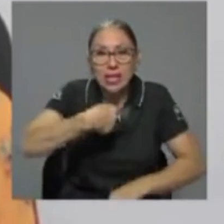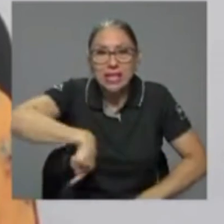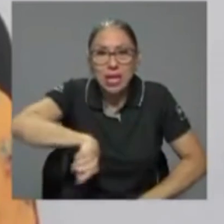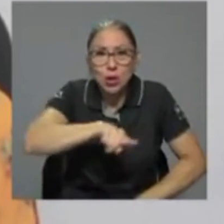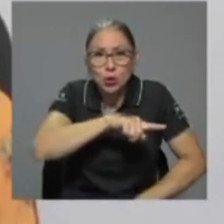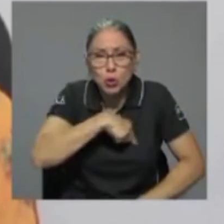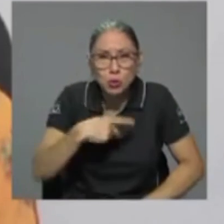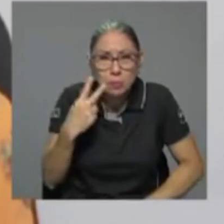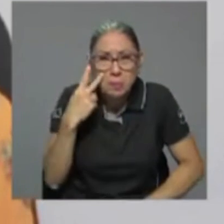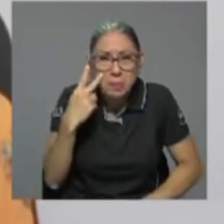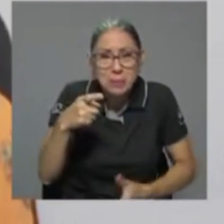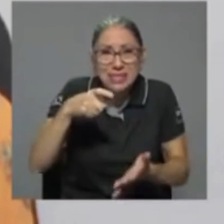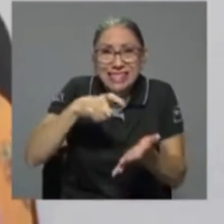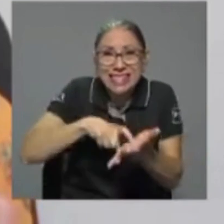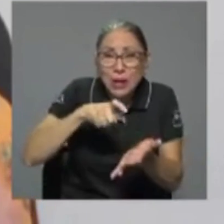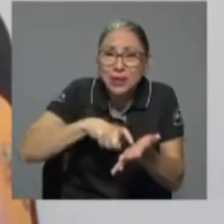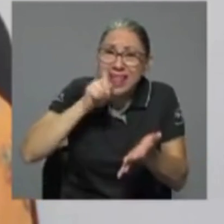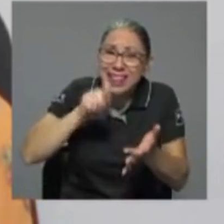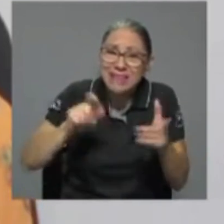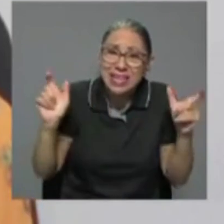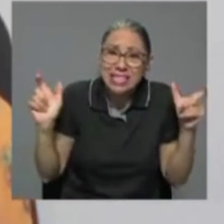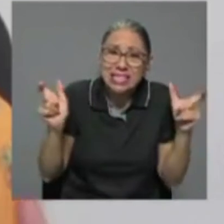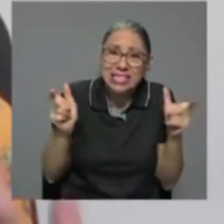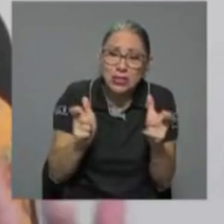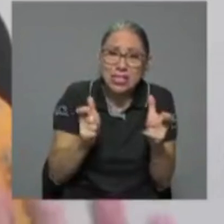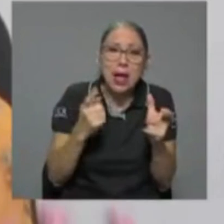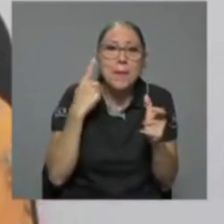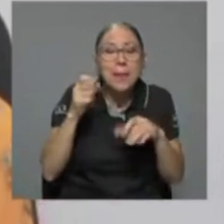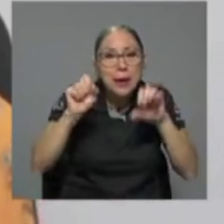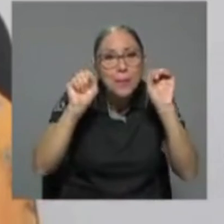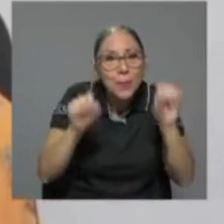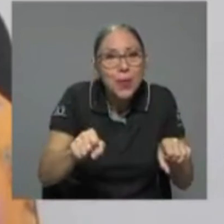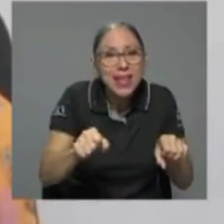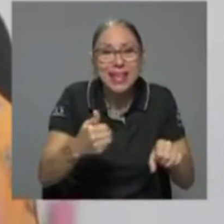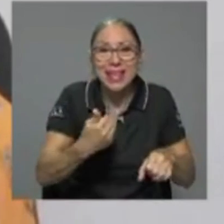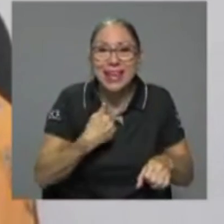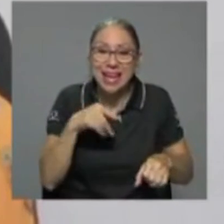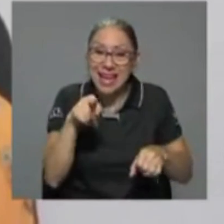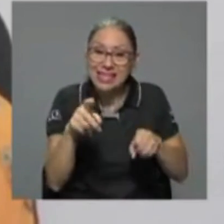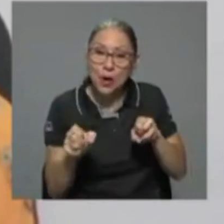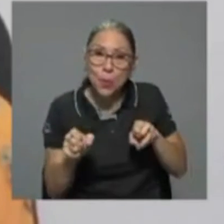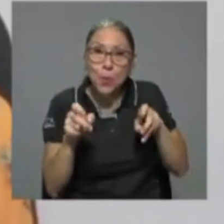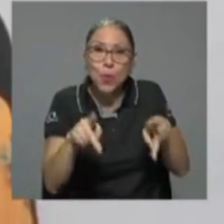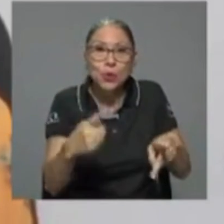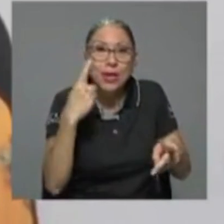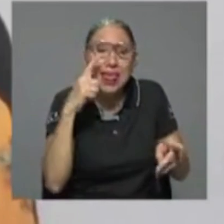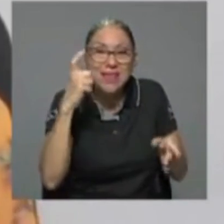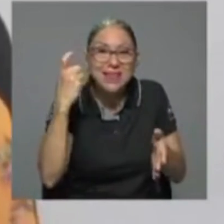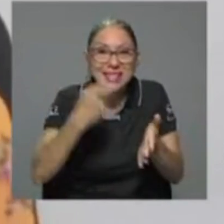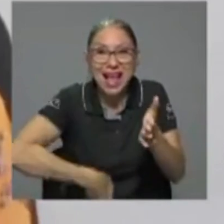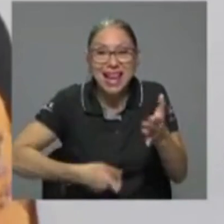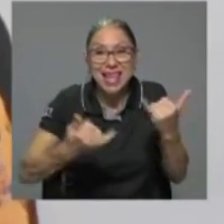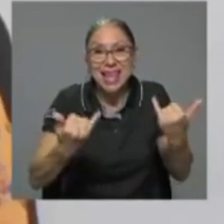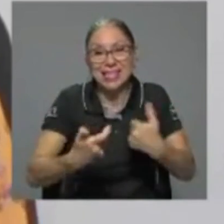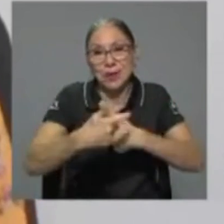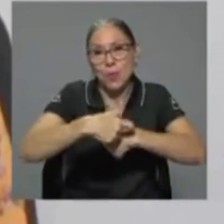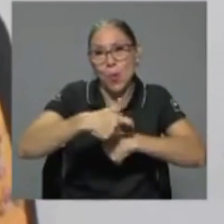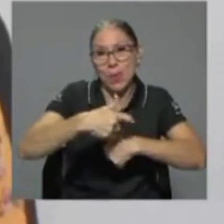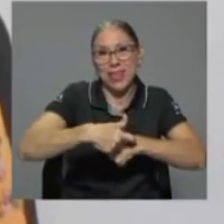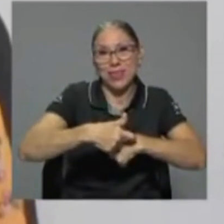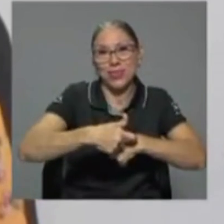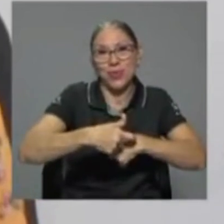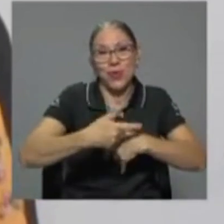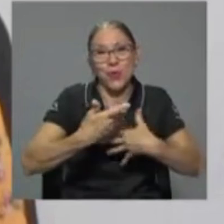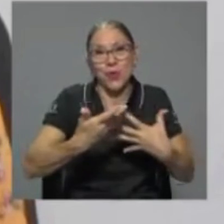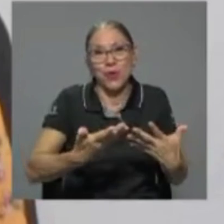el nivel de deuda para obtener ese espacio fiscal que nos está quitando en este momento los